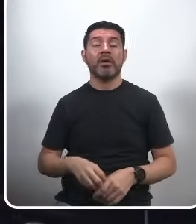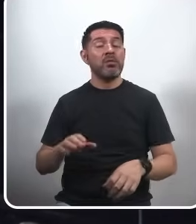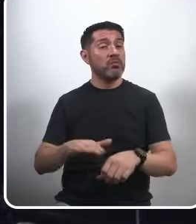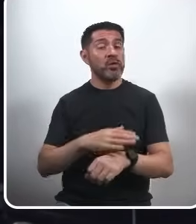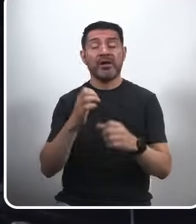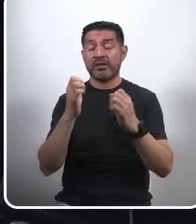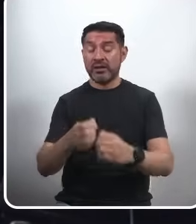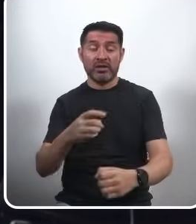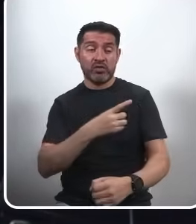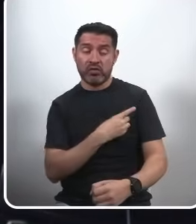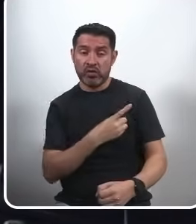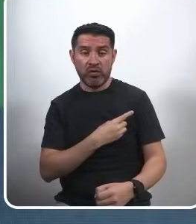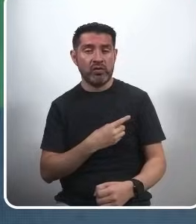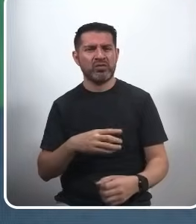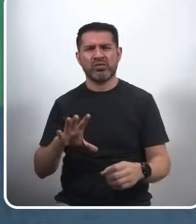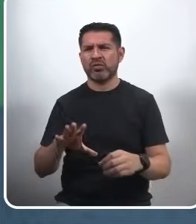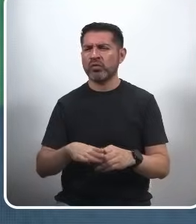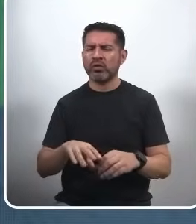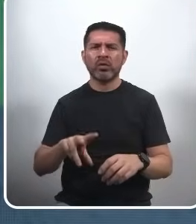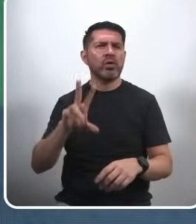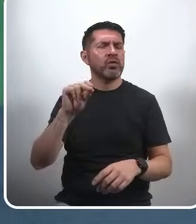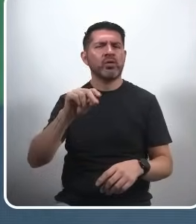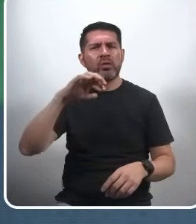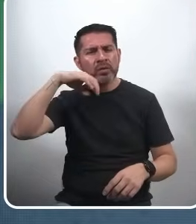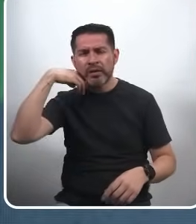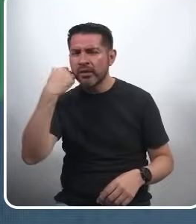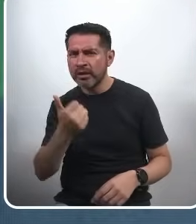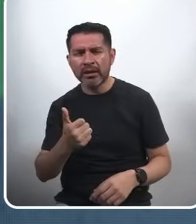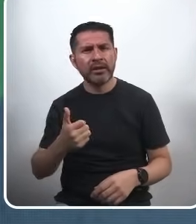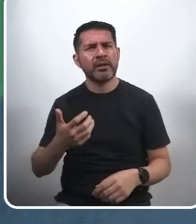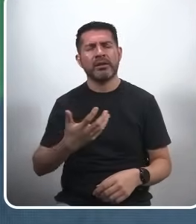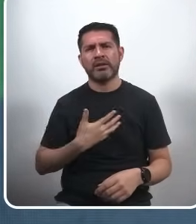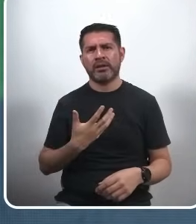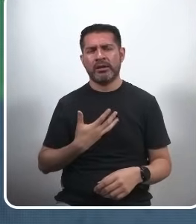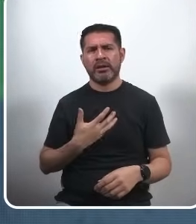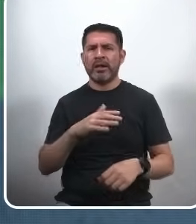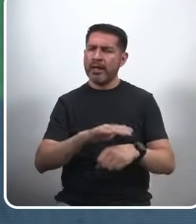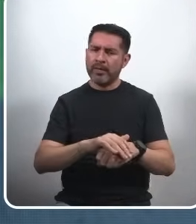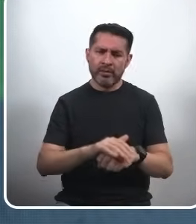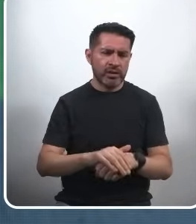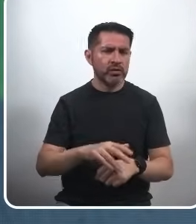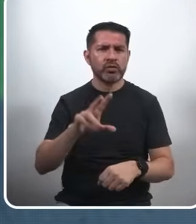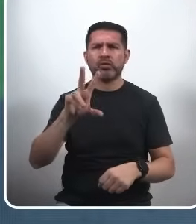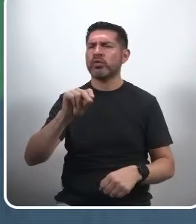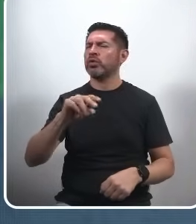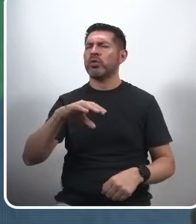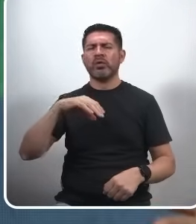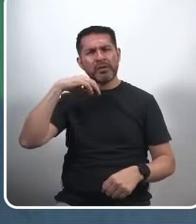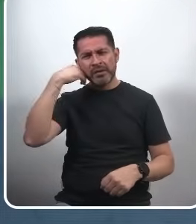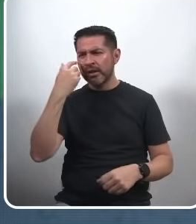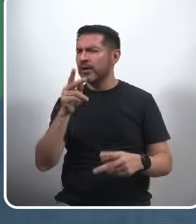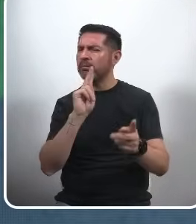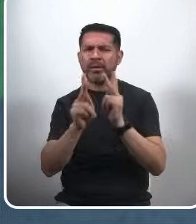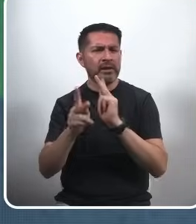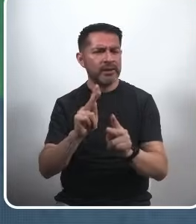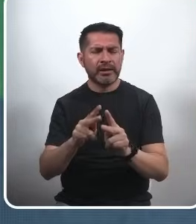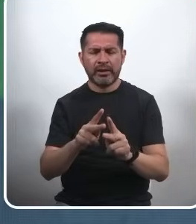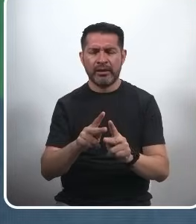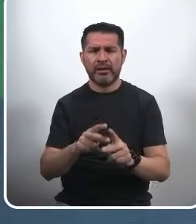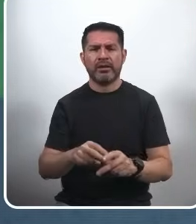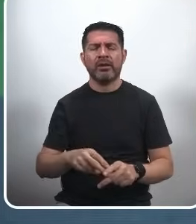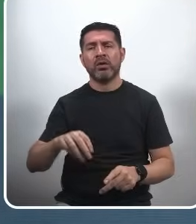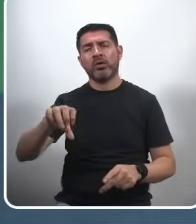hay un tema aquí adentro que cuando tú tocas y en conversaciones, tu conversación es veneno para otros.